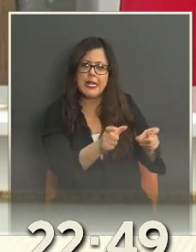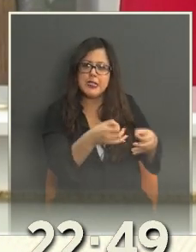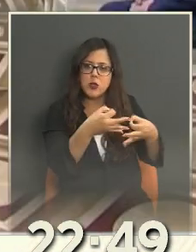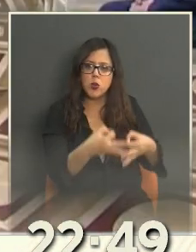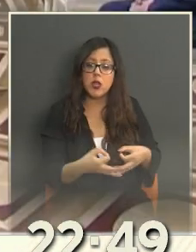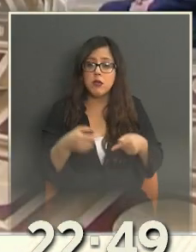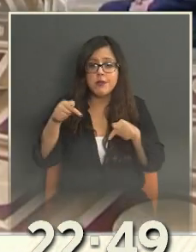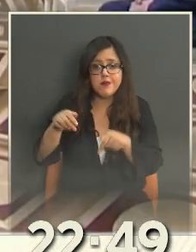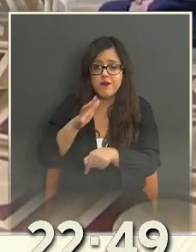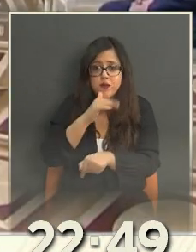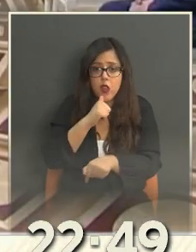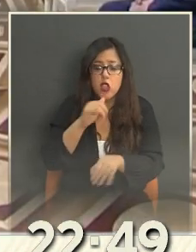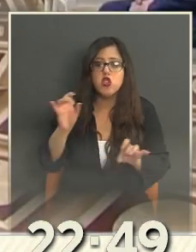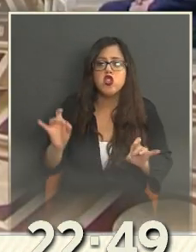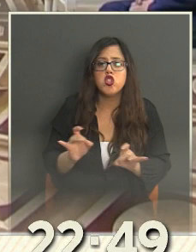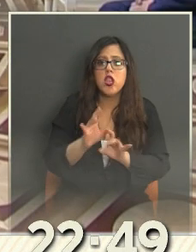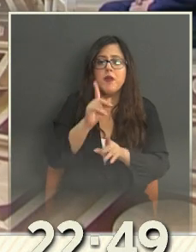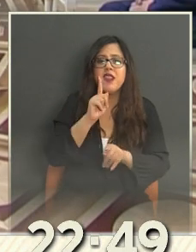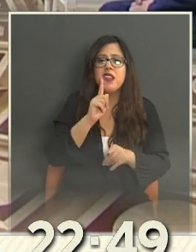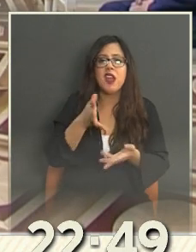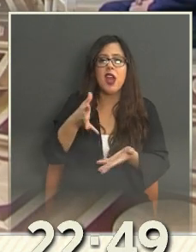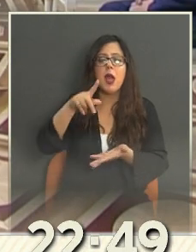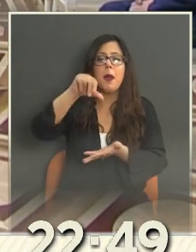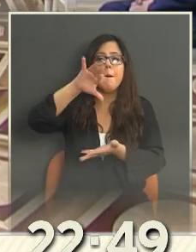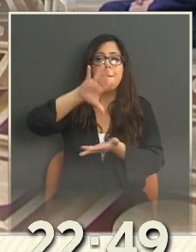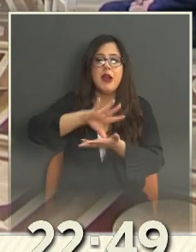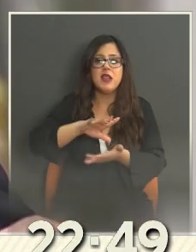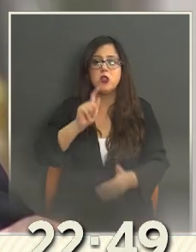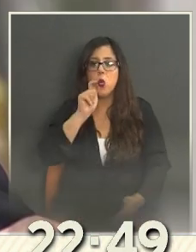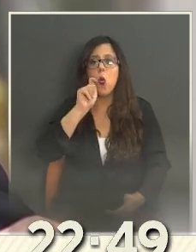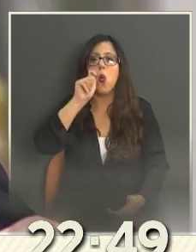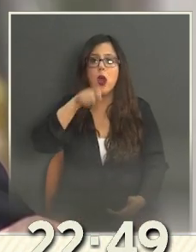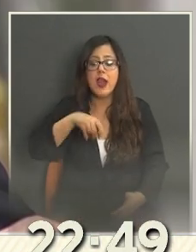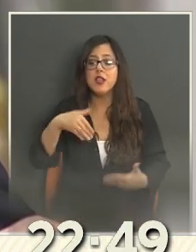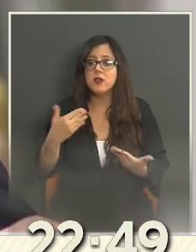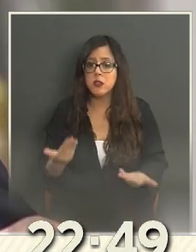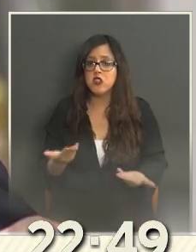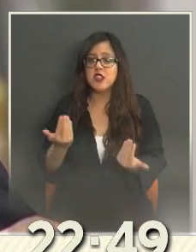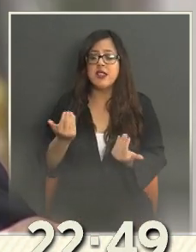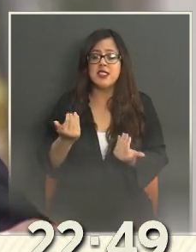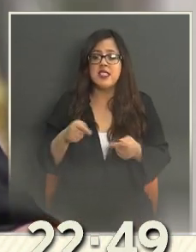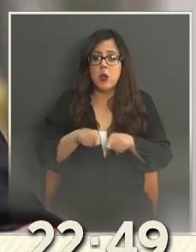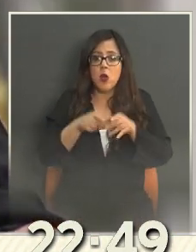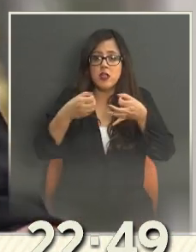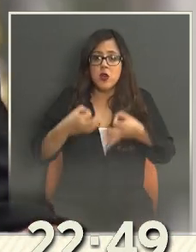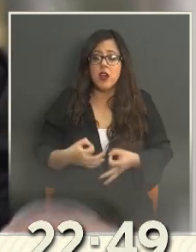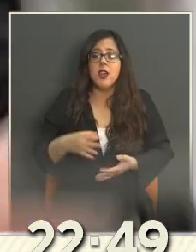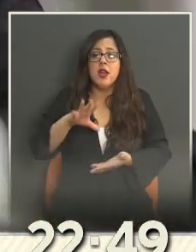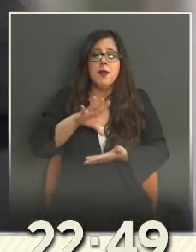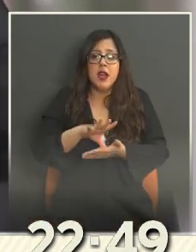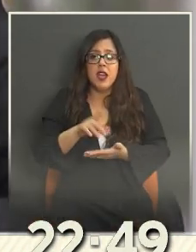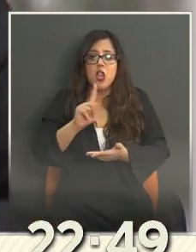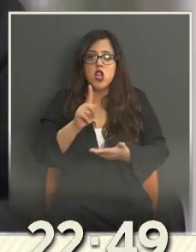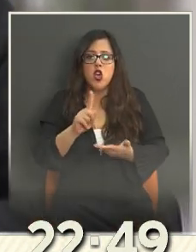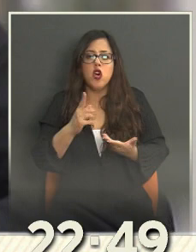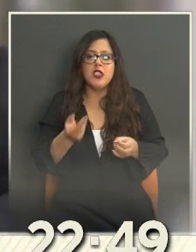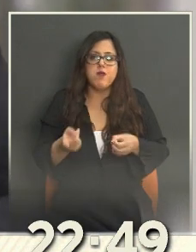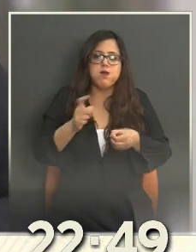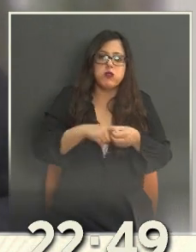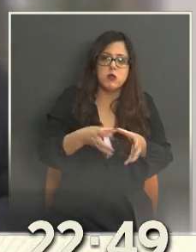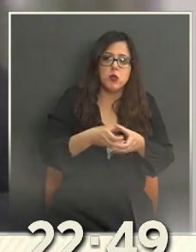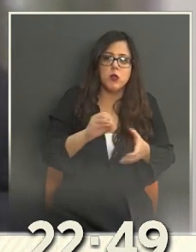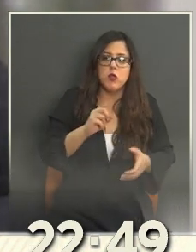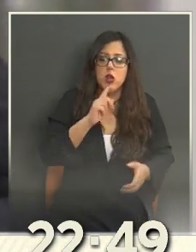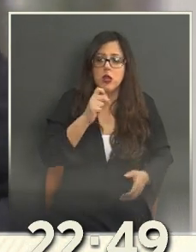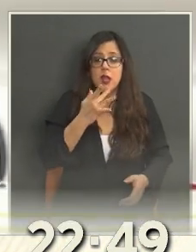día no lo tienen lo único que le queda es ucrania por lo tanto necesita asegurar que ucrania no va porque si